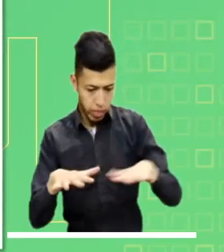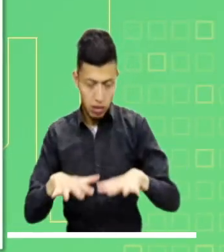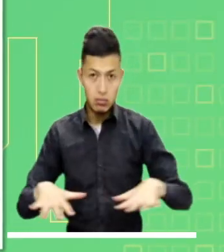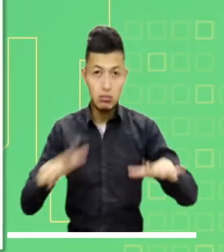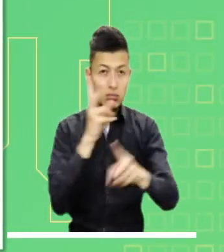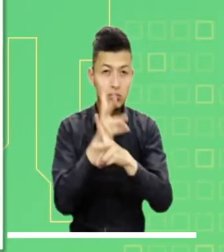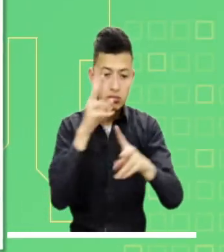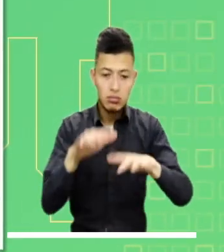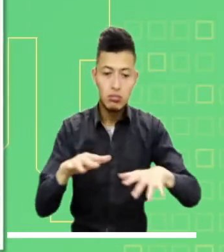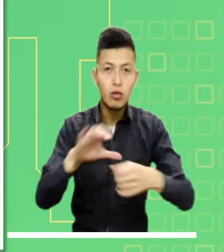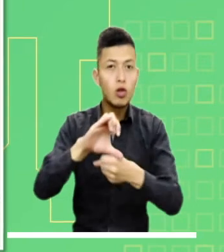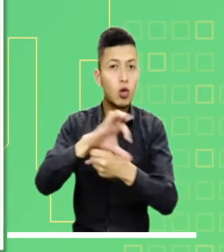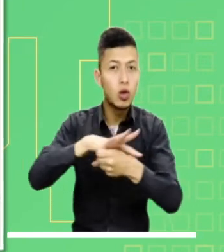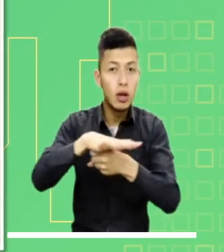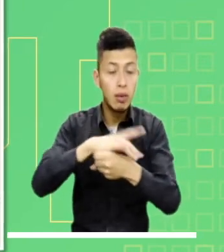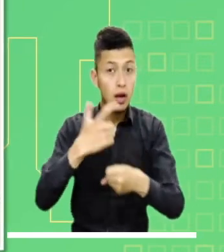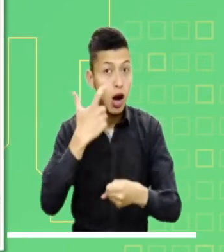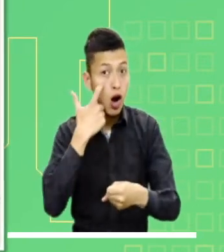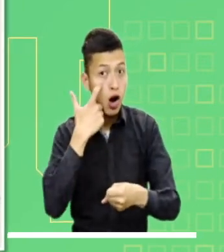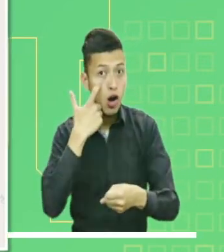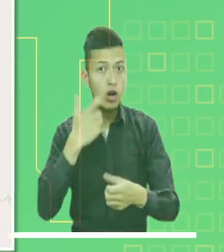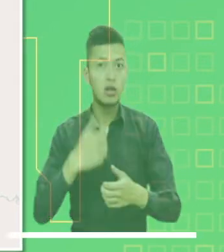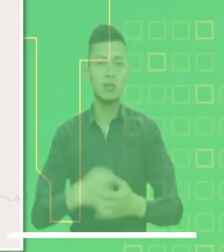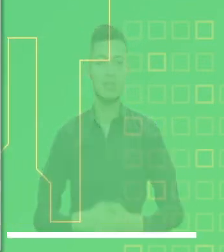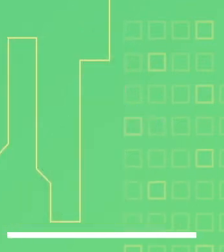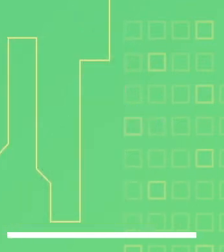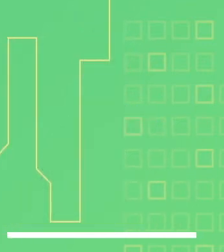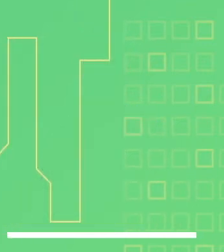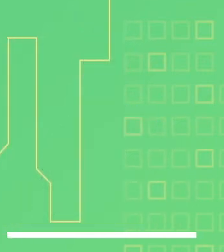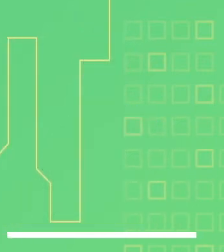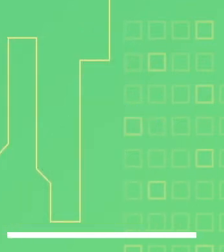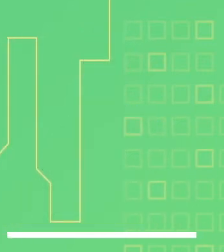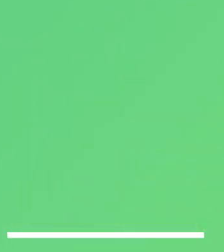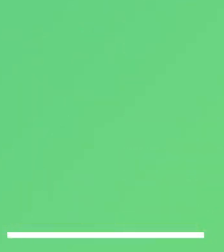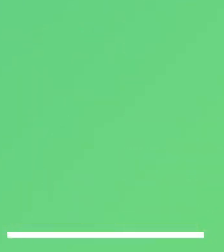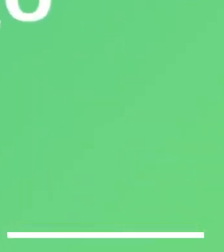se presenta alerta roja en zonas de Cundinamarca.